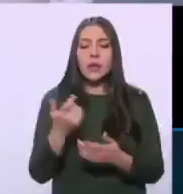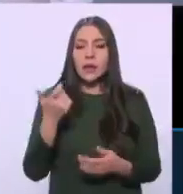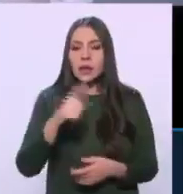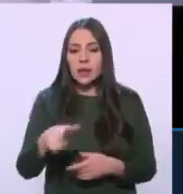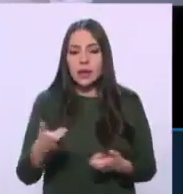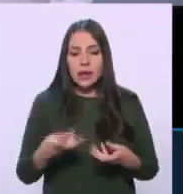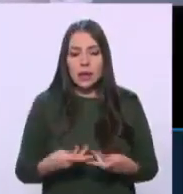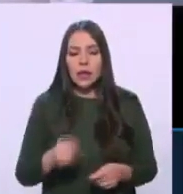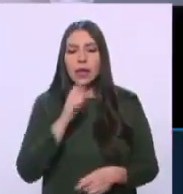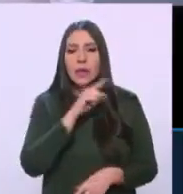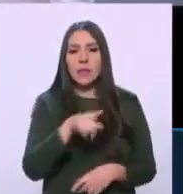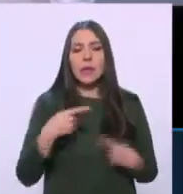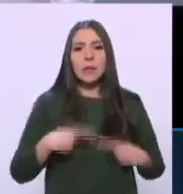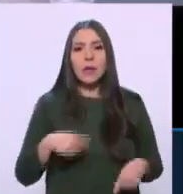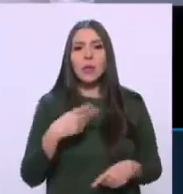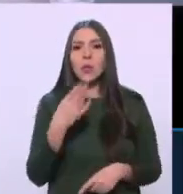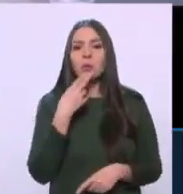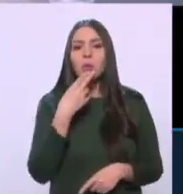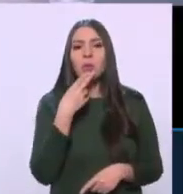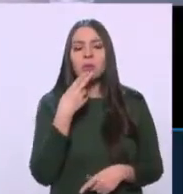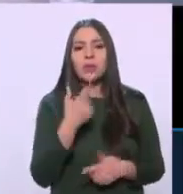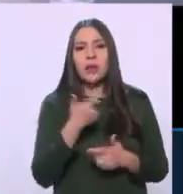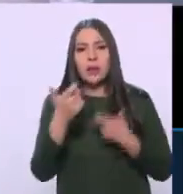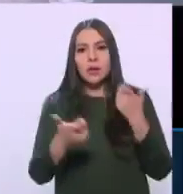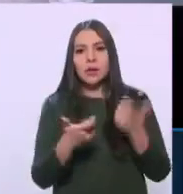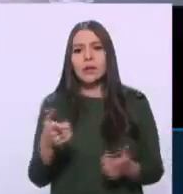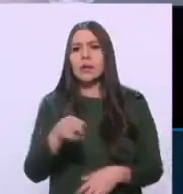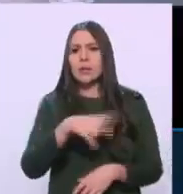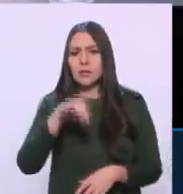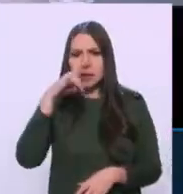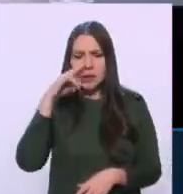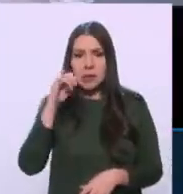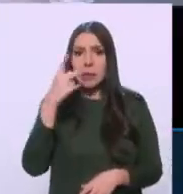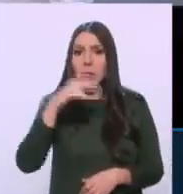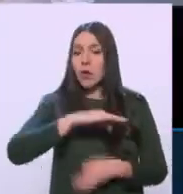todo con los beneficiarios. O sea, hay opacidad, pero no podemos a todos echarlos en la misma bolsa si no hay un análisis.